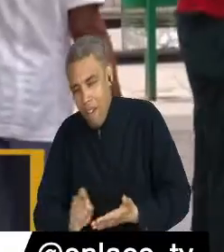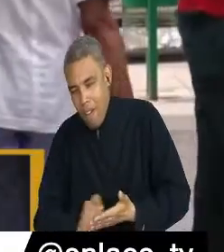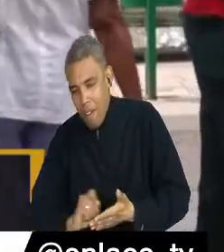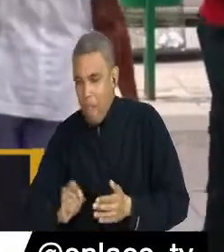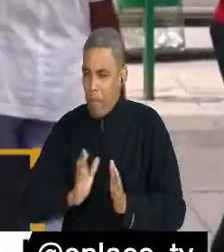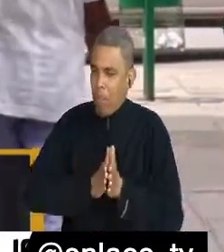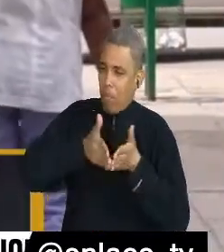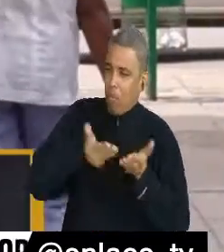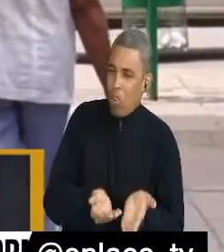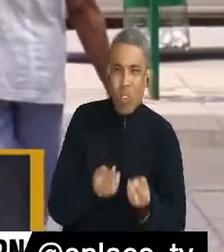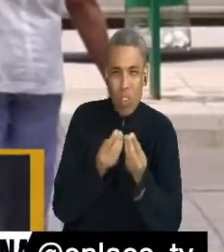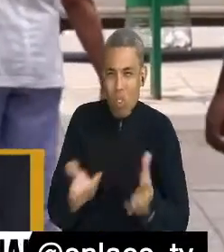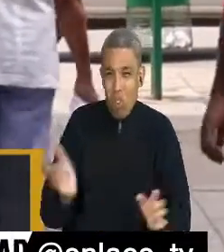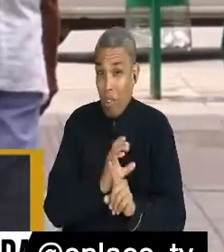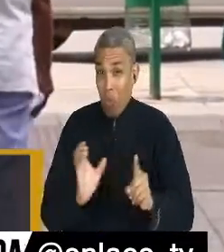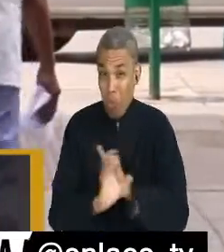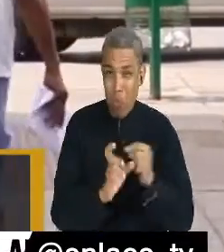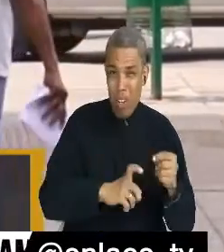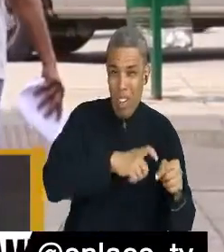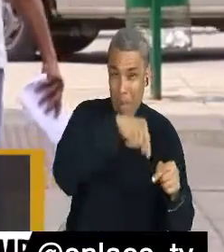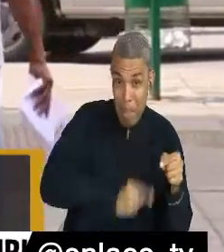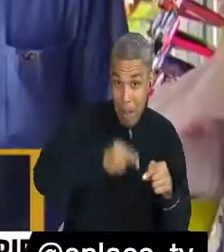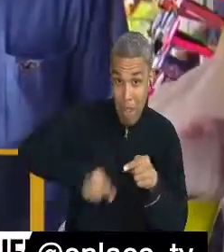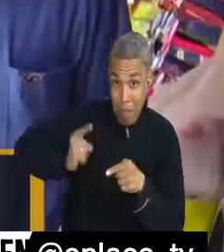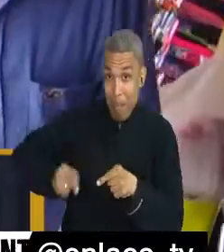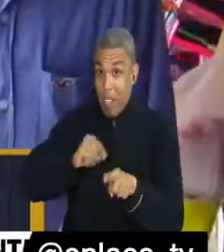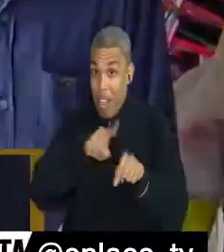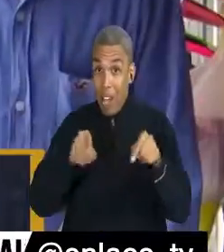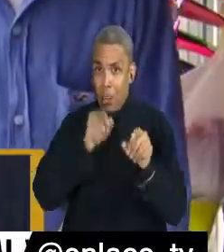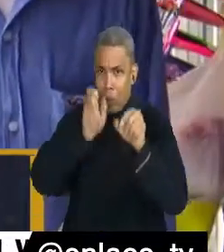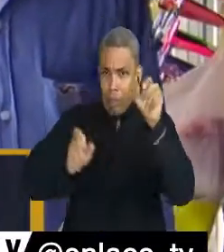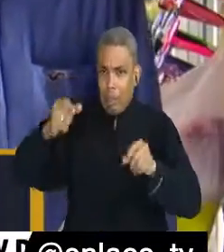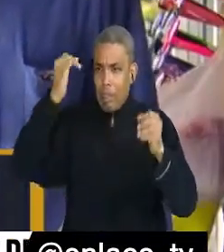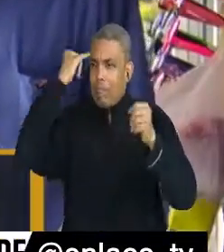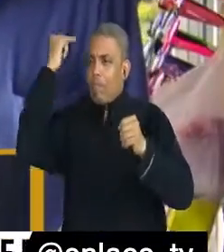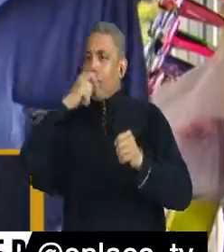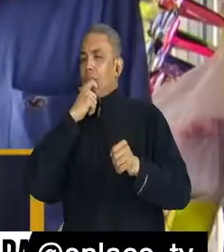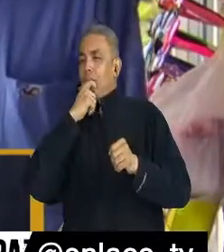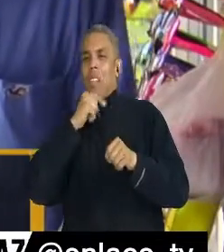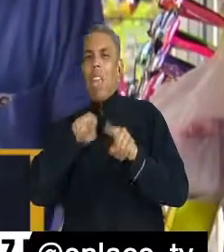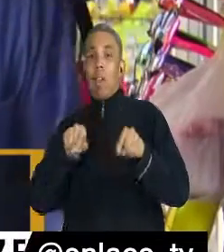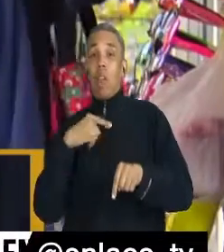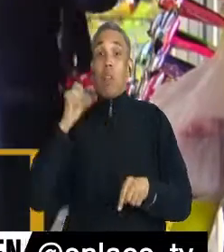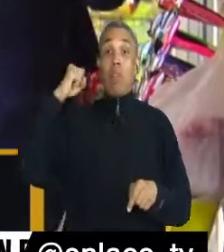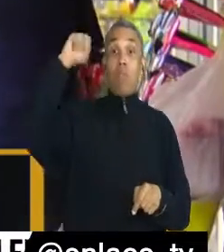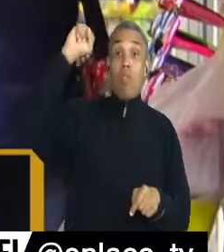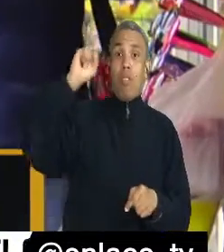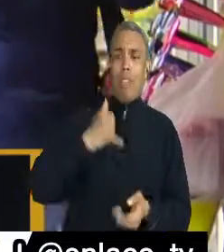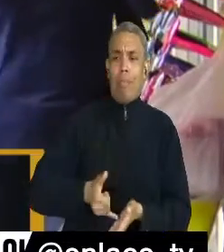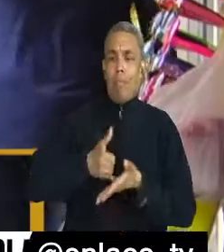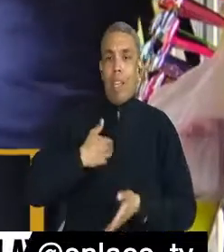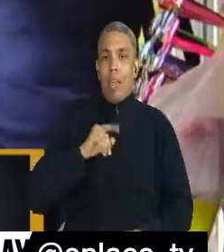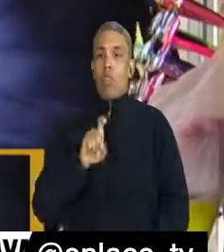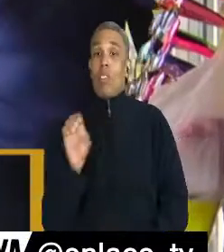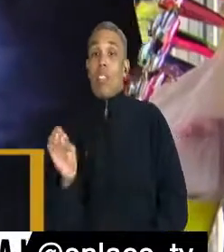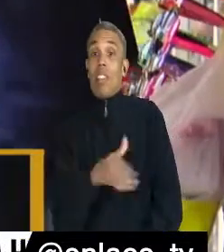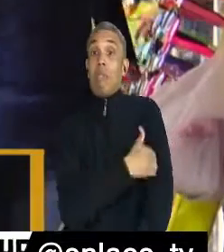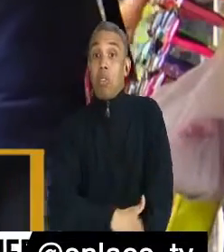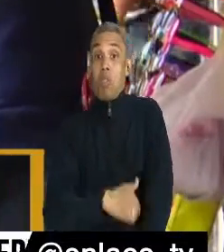social y cultural en general cada uno de los ganadores recibirá 60 millones de pesos y la publicación sobre su vida y obra